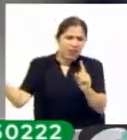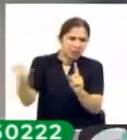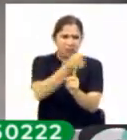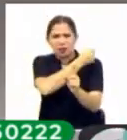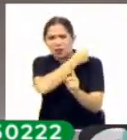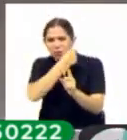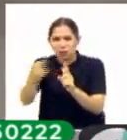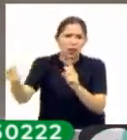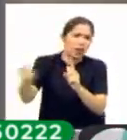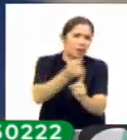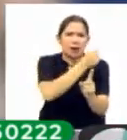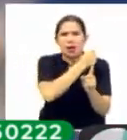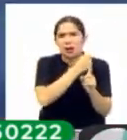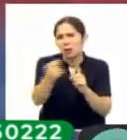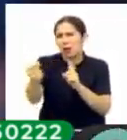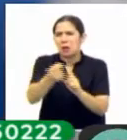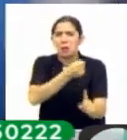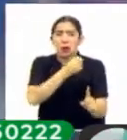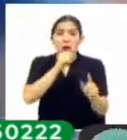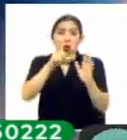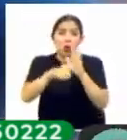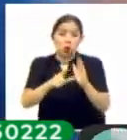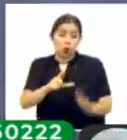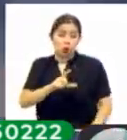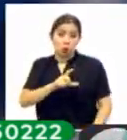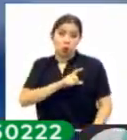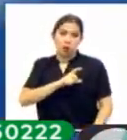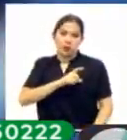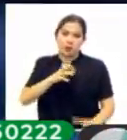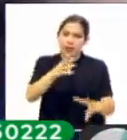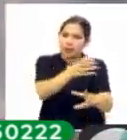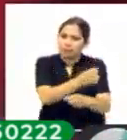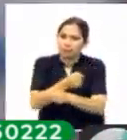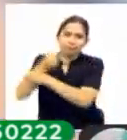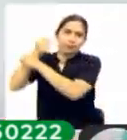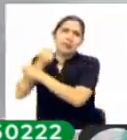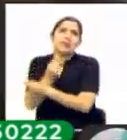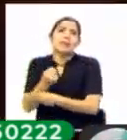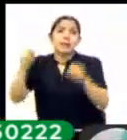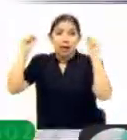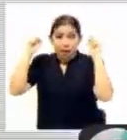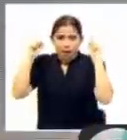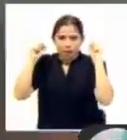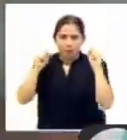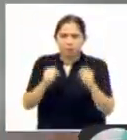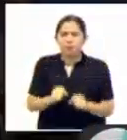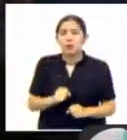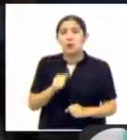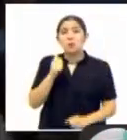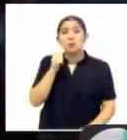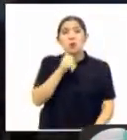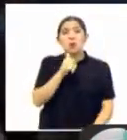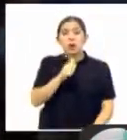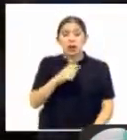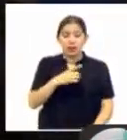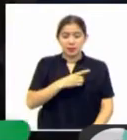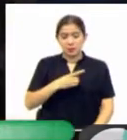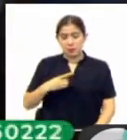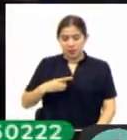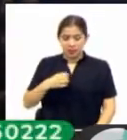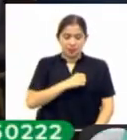fue rescatada por la policía después de que sufrió vejámenes. Tras estas agresiones, las parlamentarias del Movimiento al